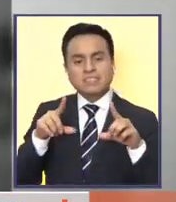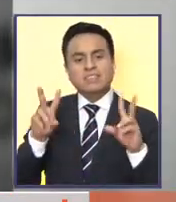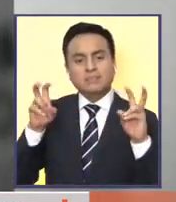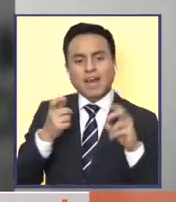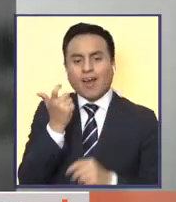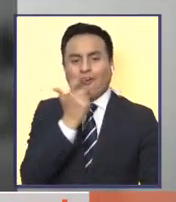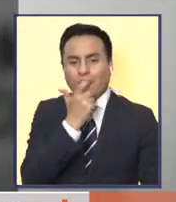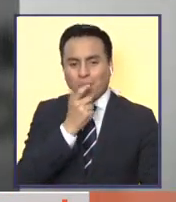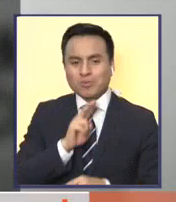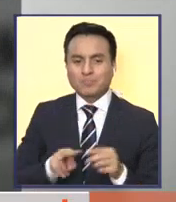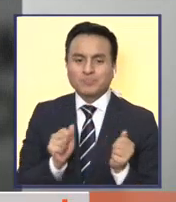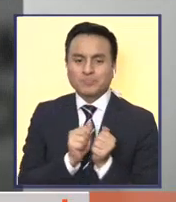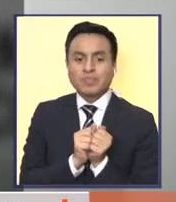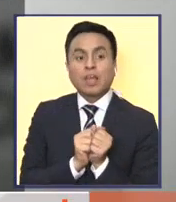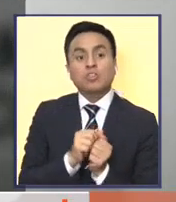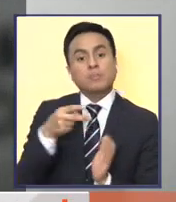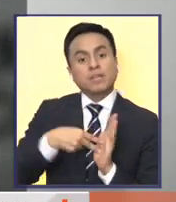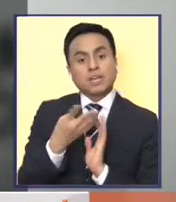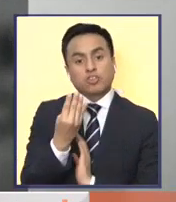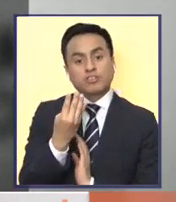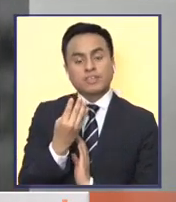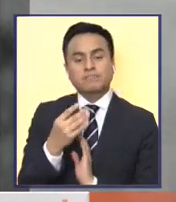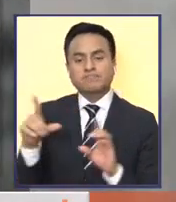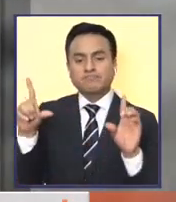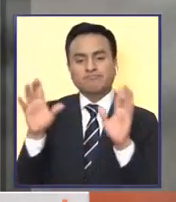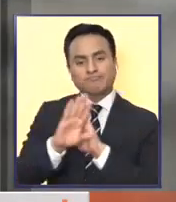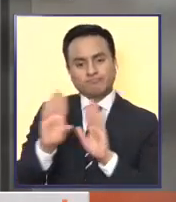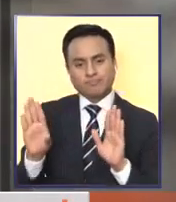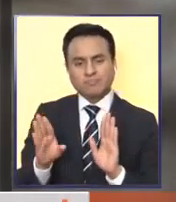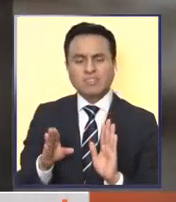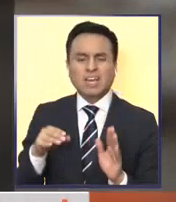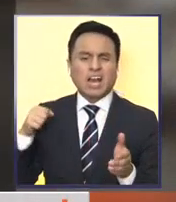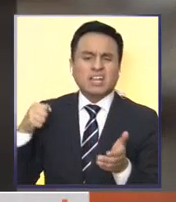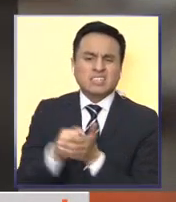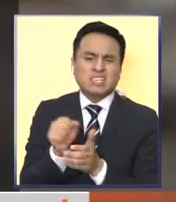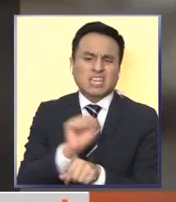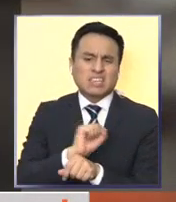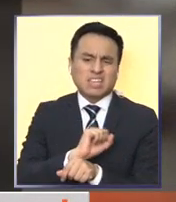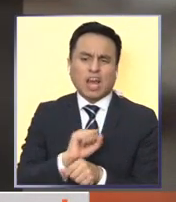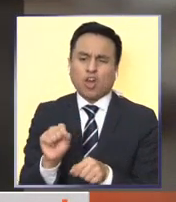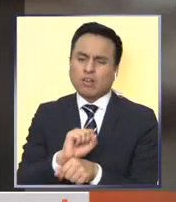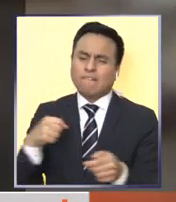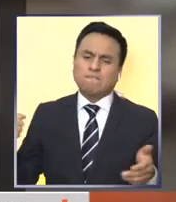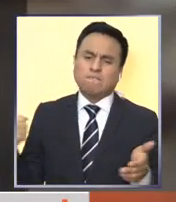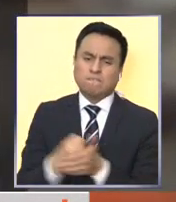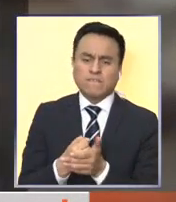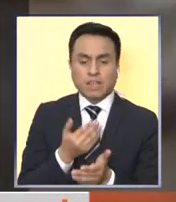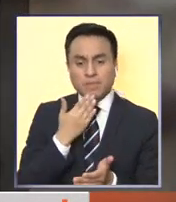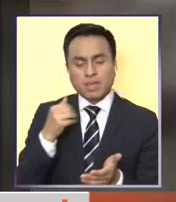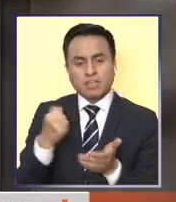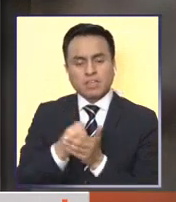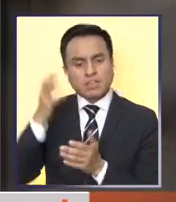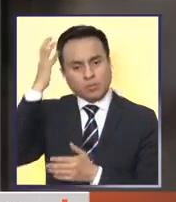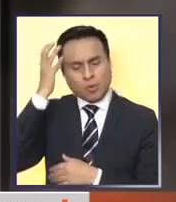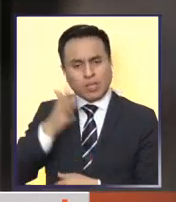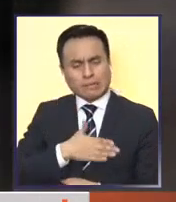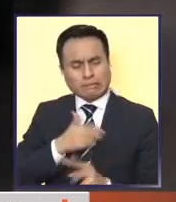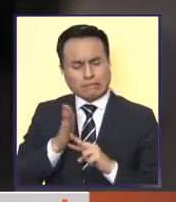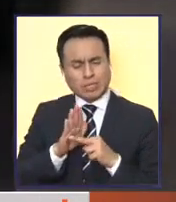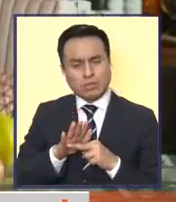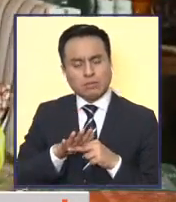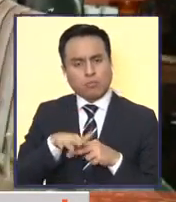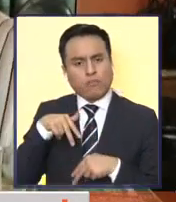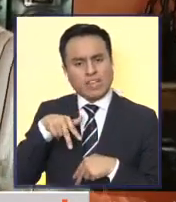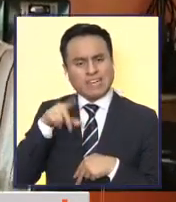humor. Ya en 2014 dejó la pantalla chica tras sufrir un accidente automovilístico y también un accidente cerebrovascular que lo dejó con